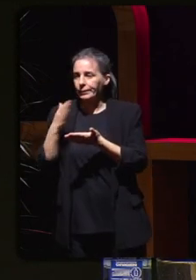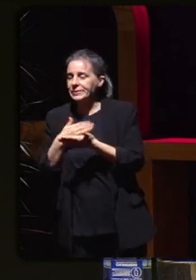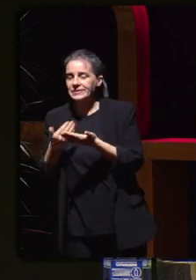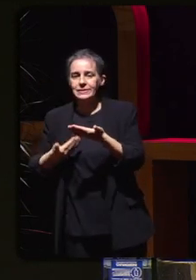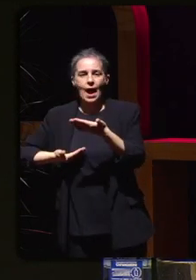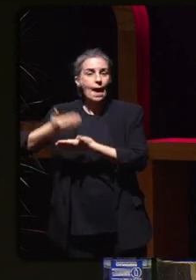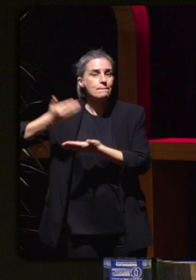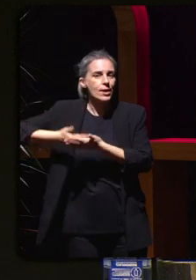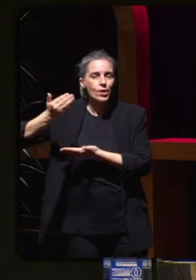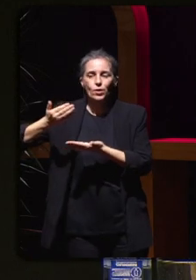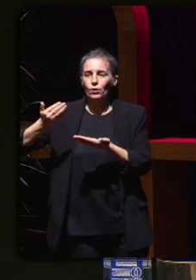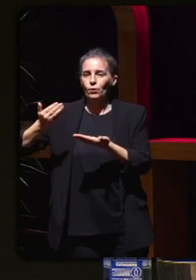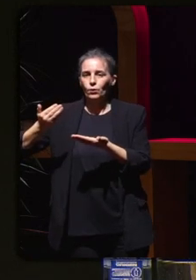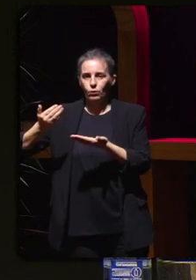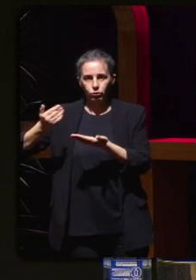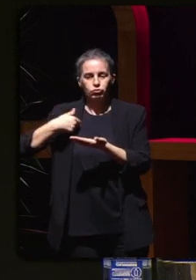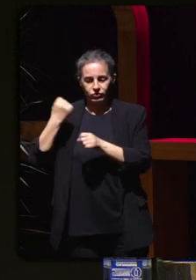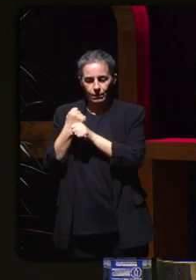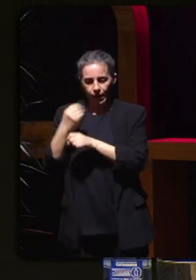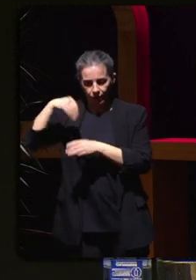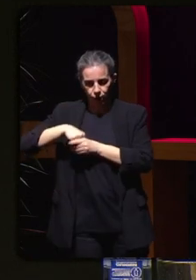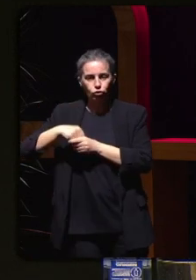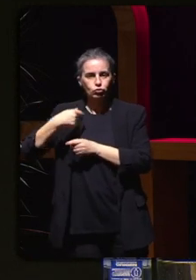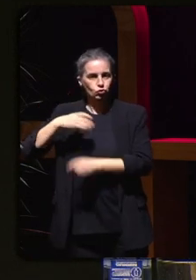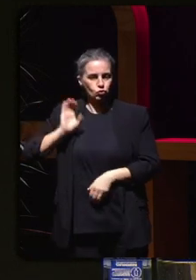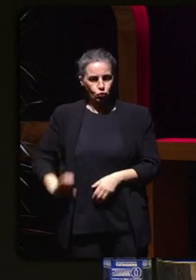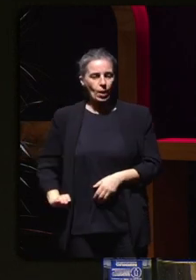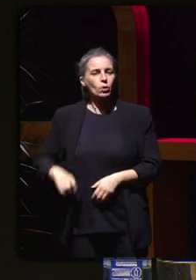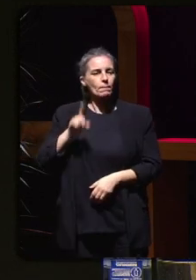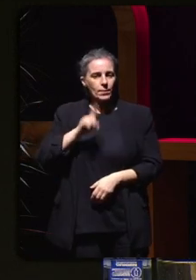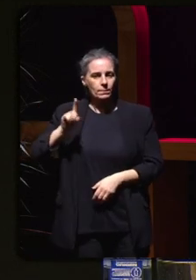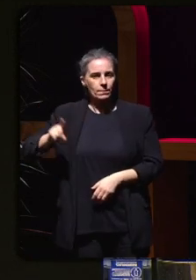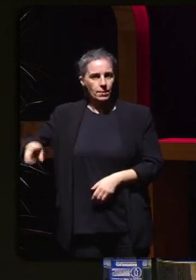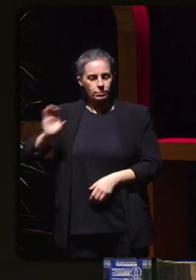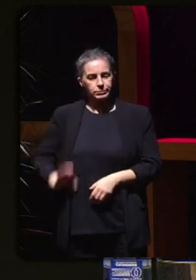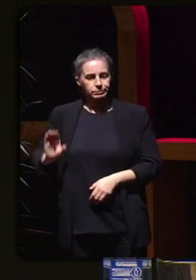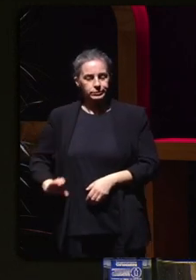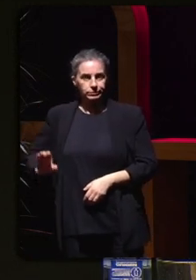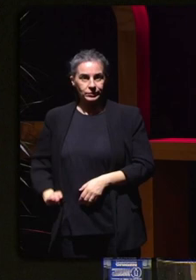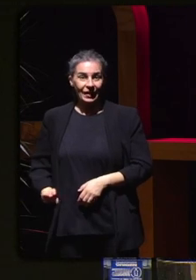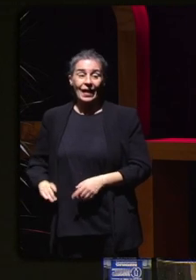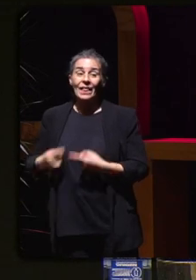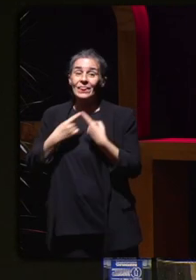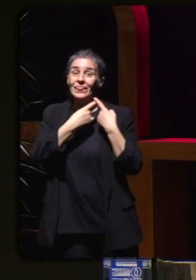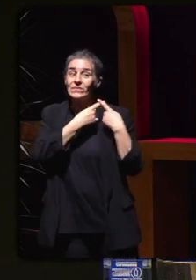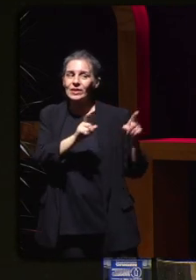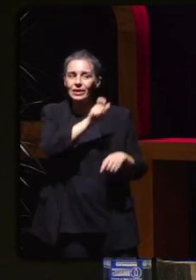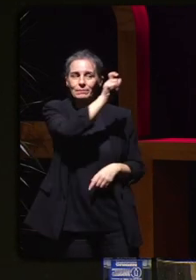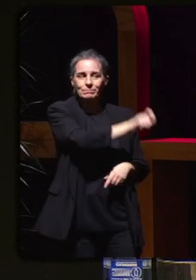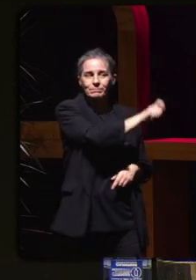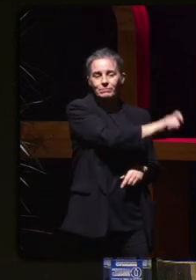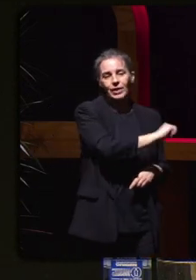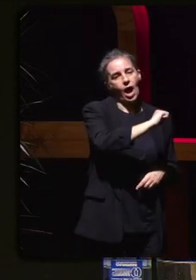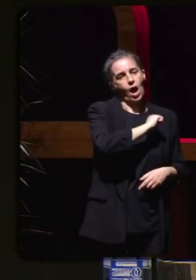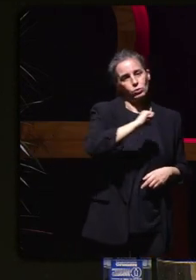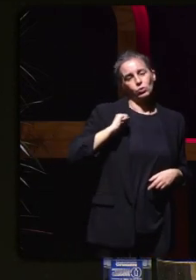y tener asegurado digamos tu sueldo todos los meses y otra cosa es ser autónomo como lo son muchísimos opinadores